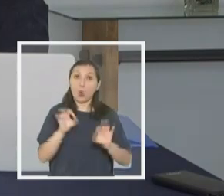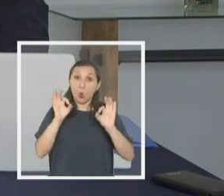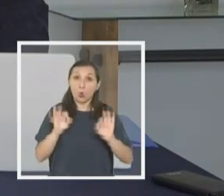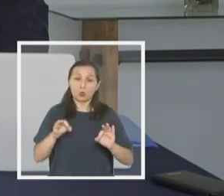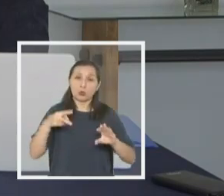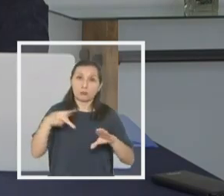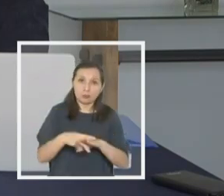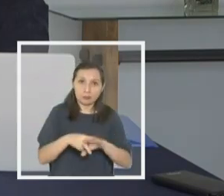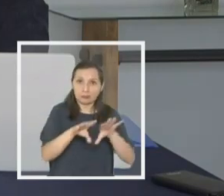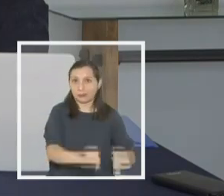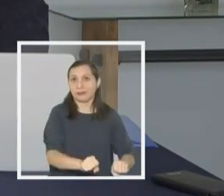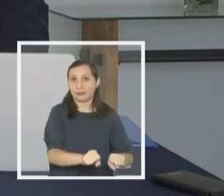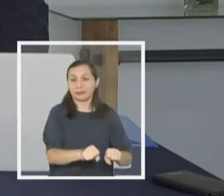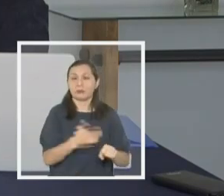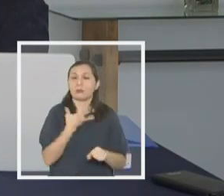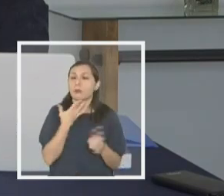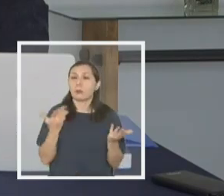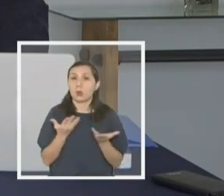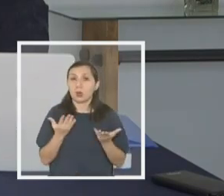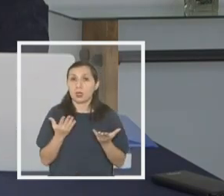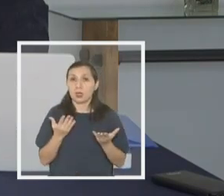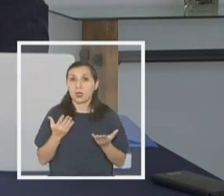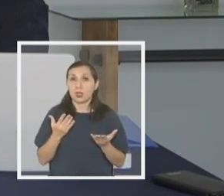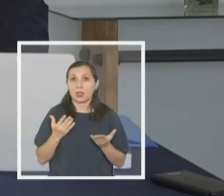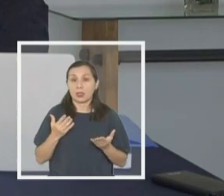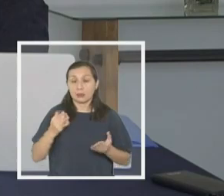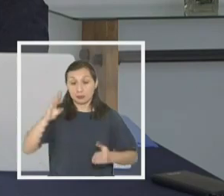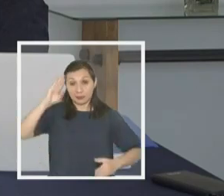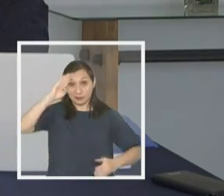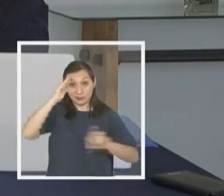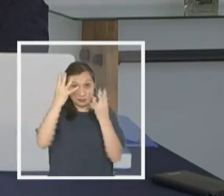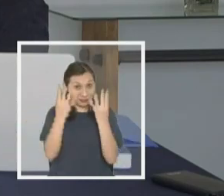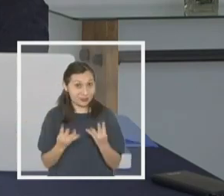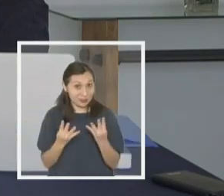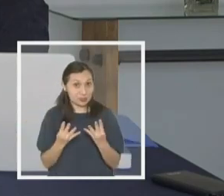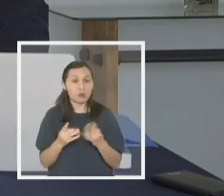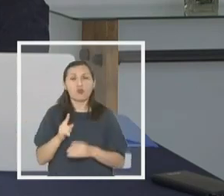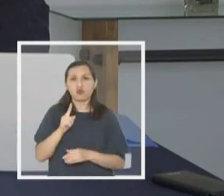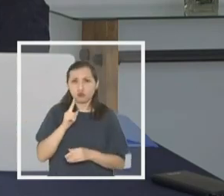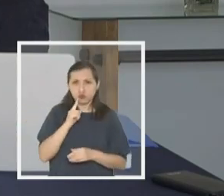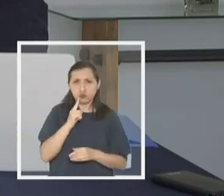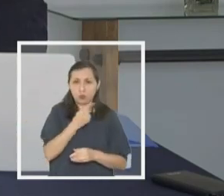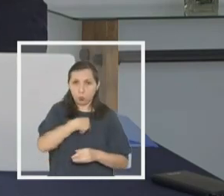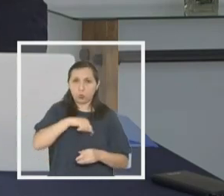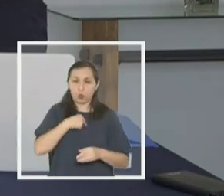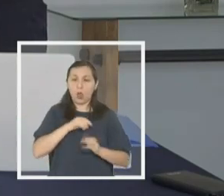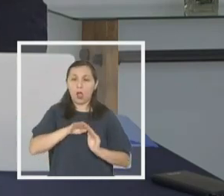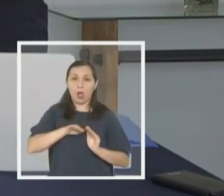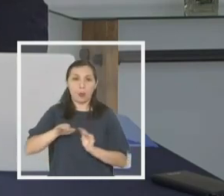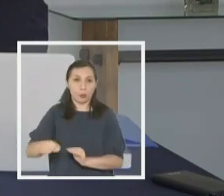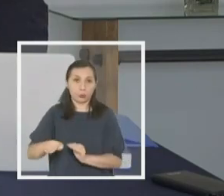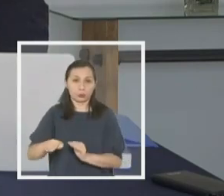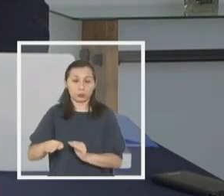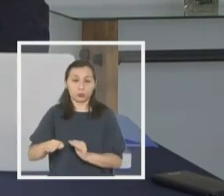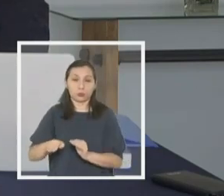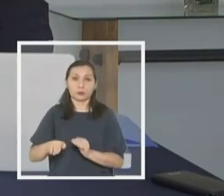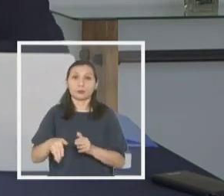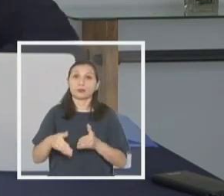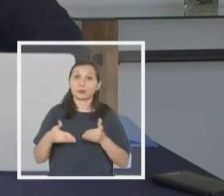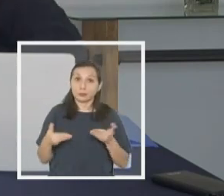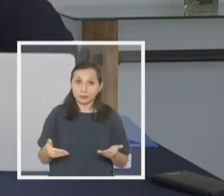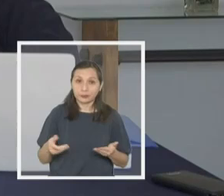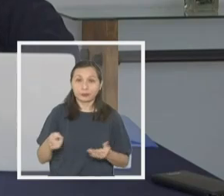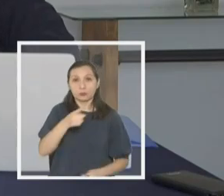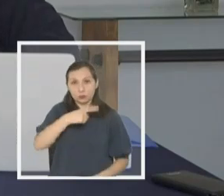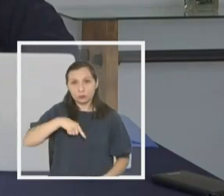frustrada también, porque la policía, gendarmería en este caso, tiene nuestro respaldo. Entonces,